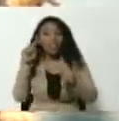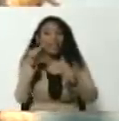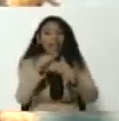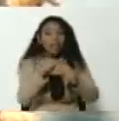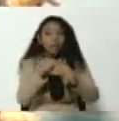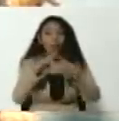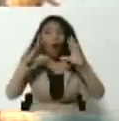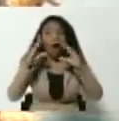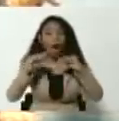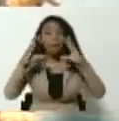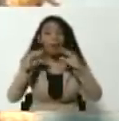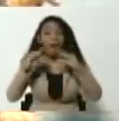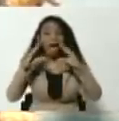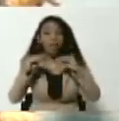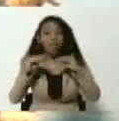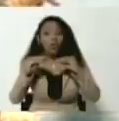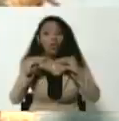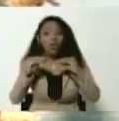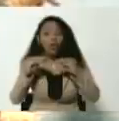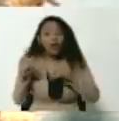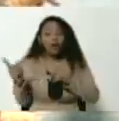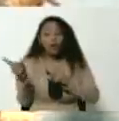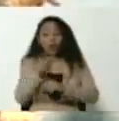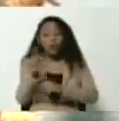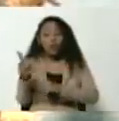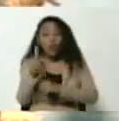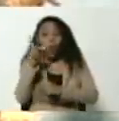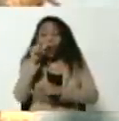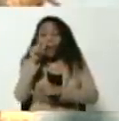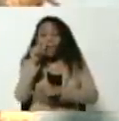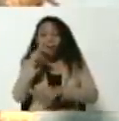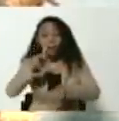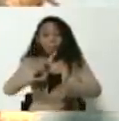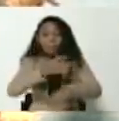directamente hablado entre Abdo y Guaidó.